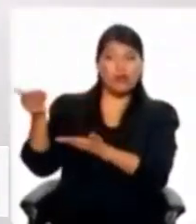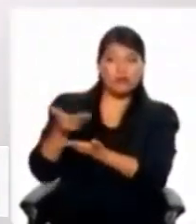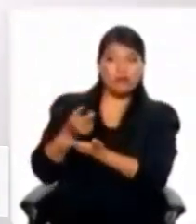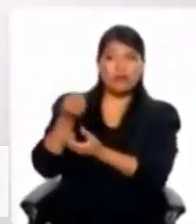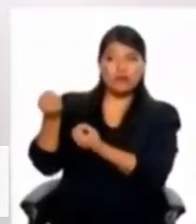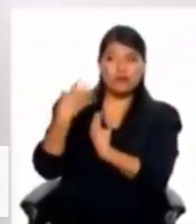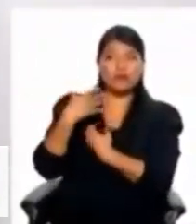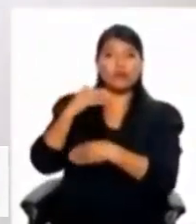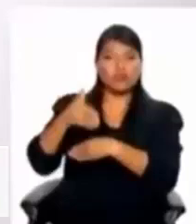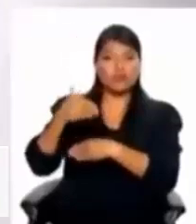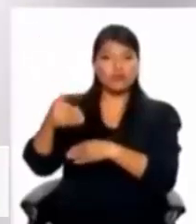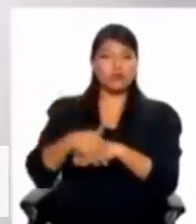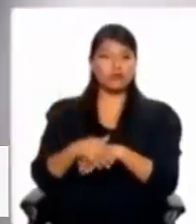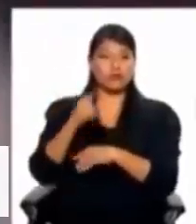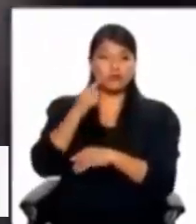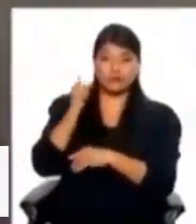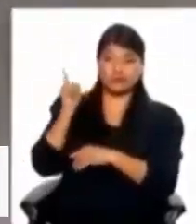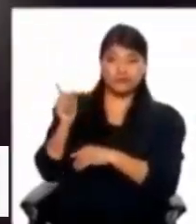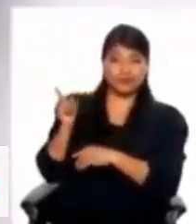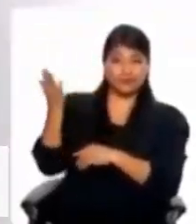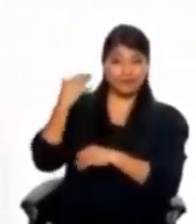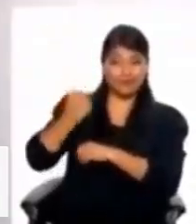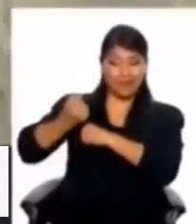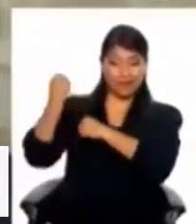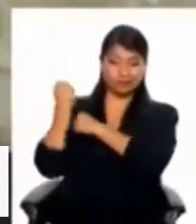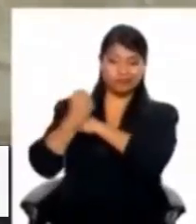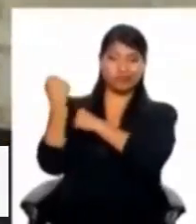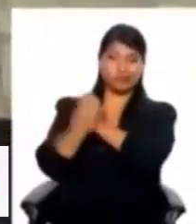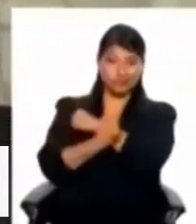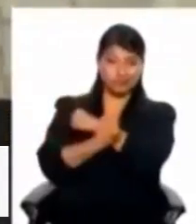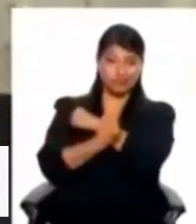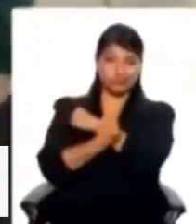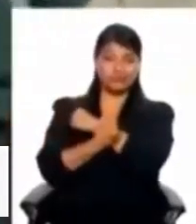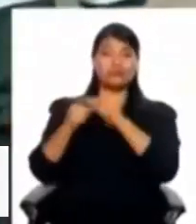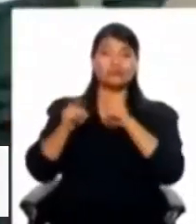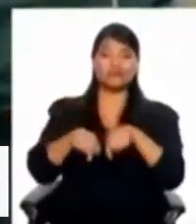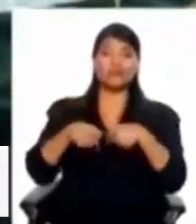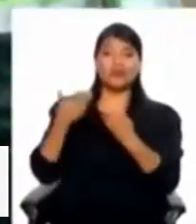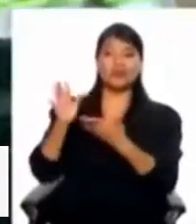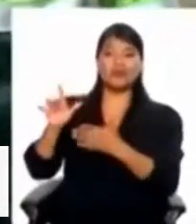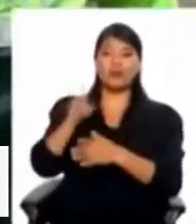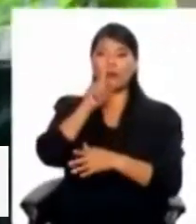y lo más importante, comparte nuestra información. Con nosotros será hasta la próxima. Tupananchis Kama.